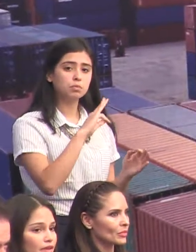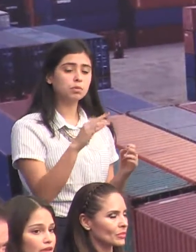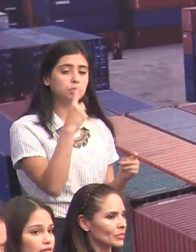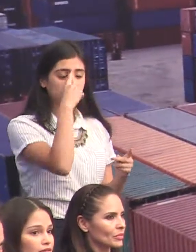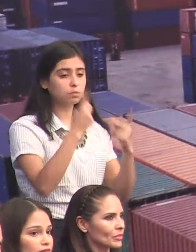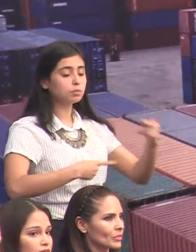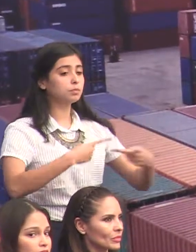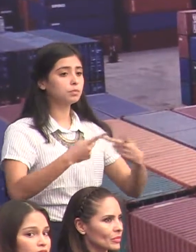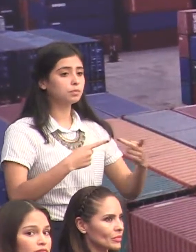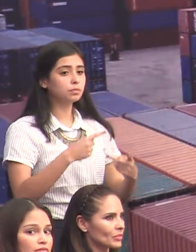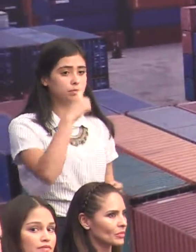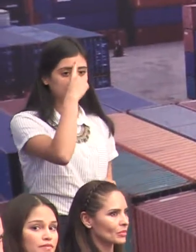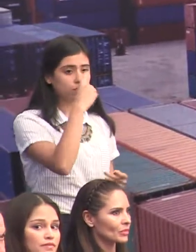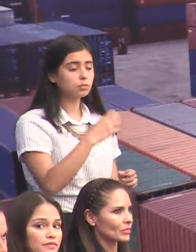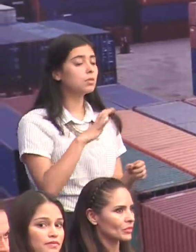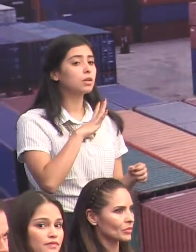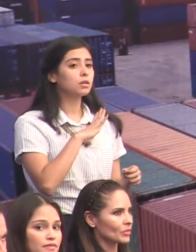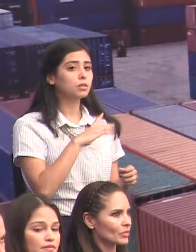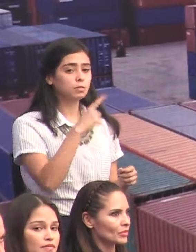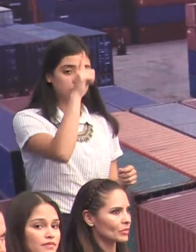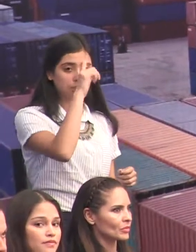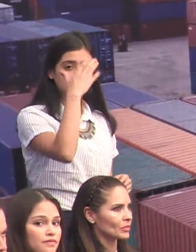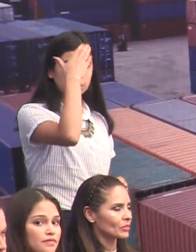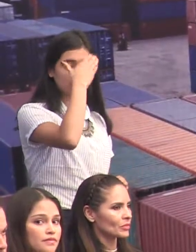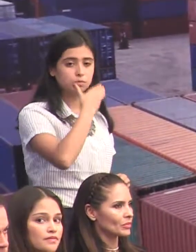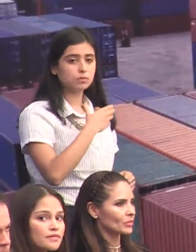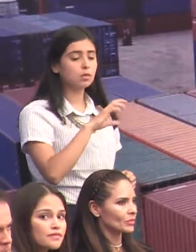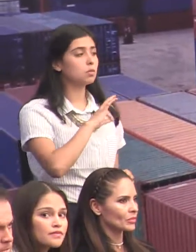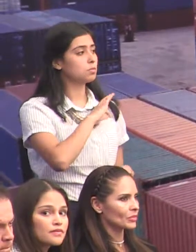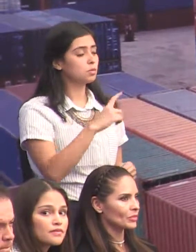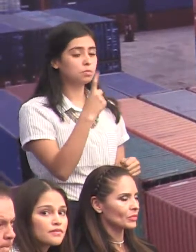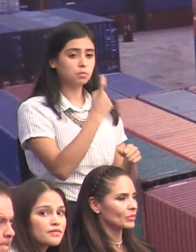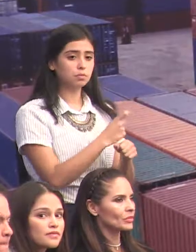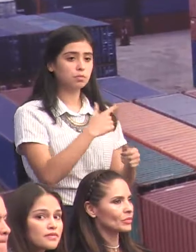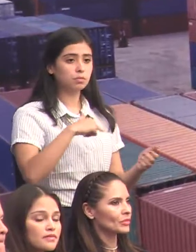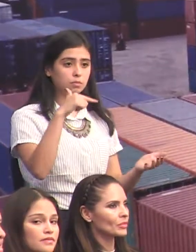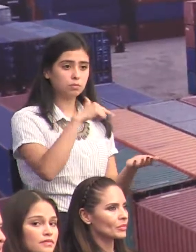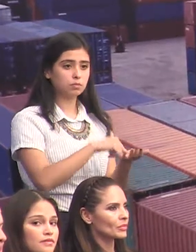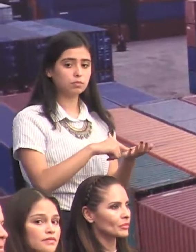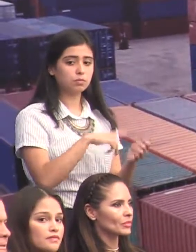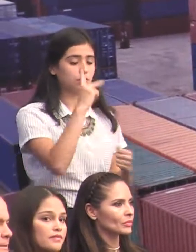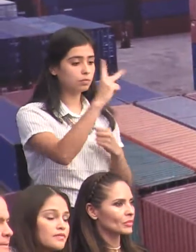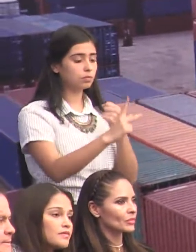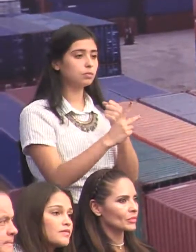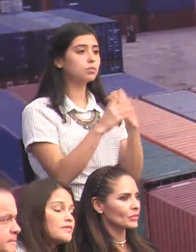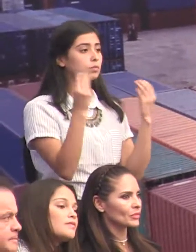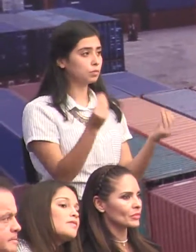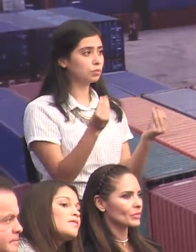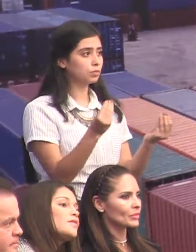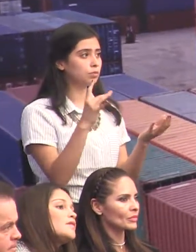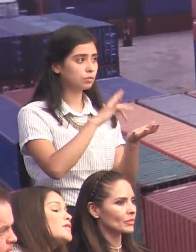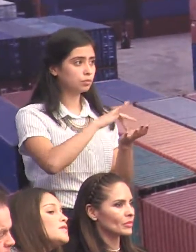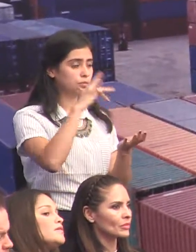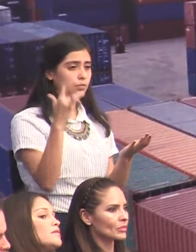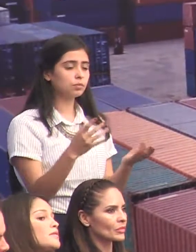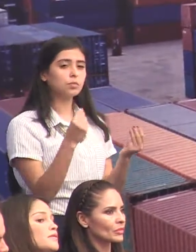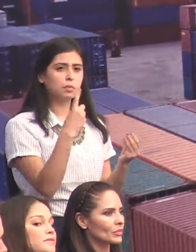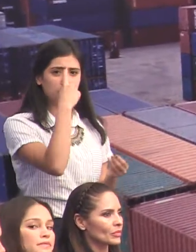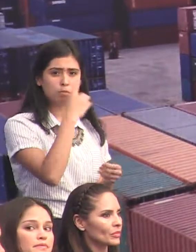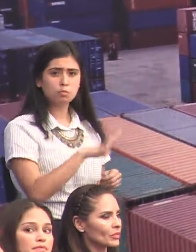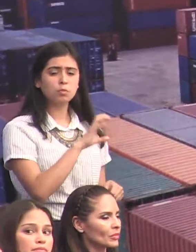edificio donde vamos a empezar a hacer todo el procedimiento para que la zona económica de